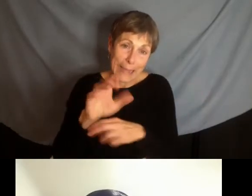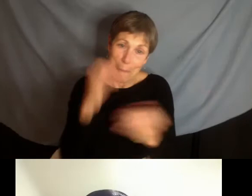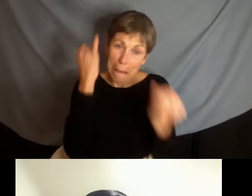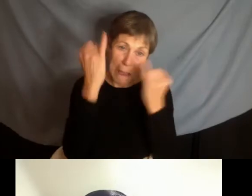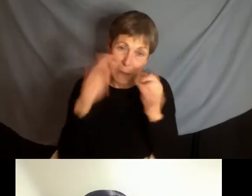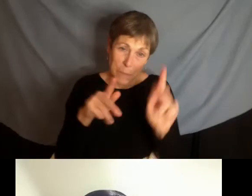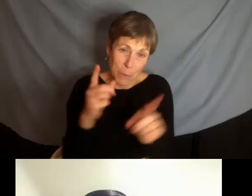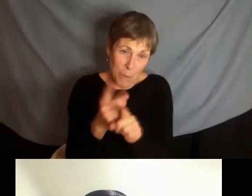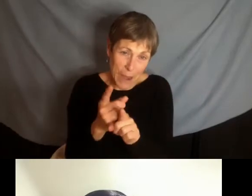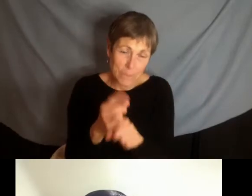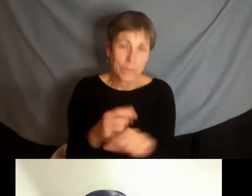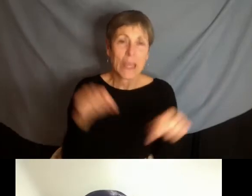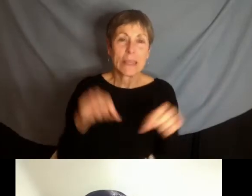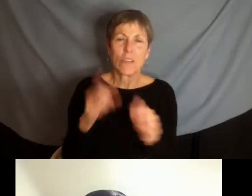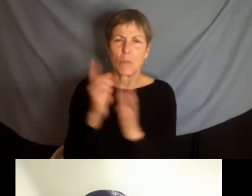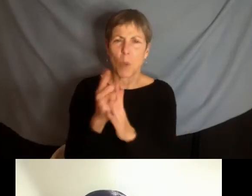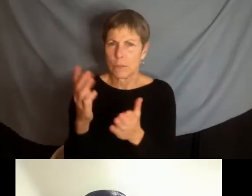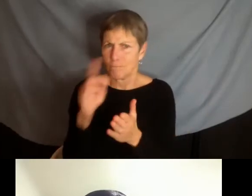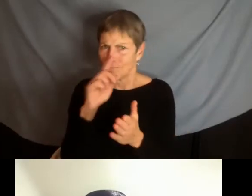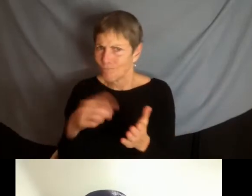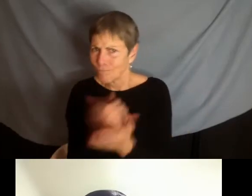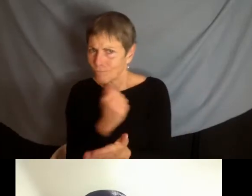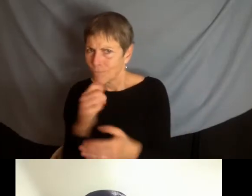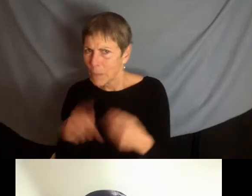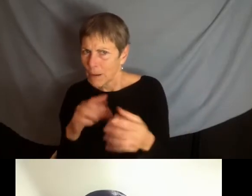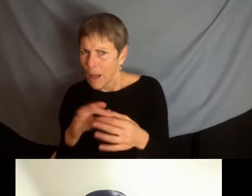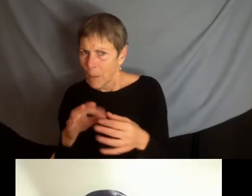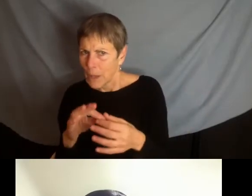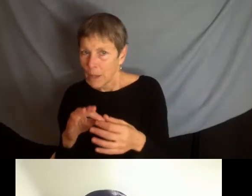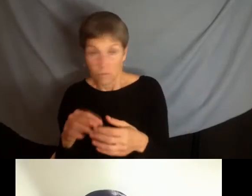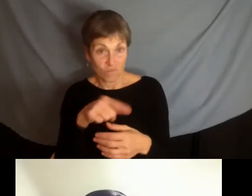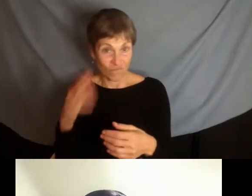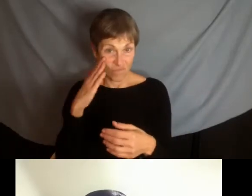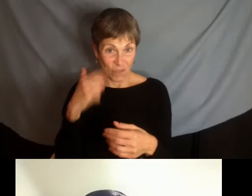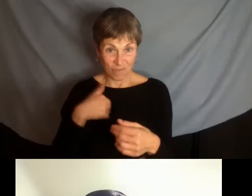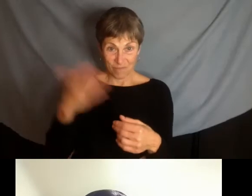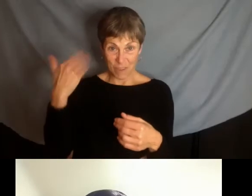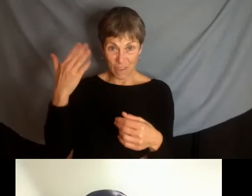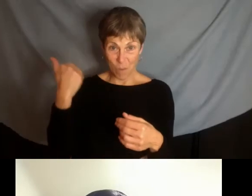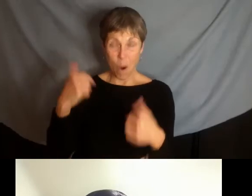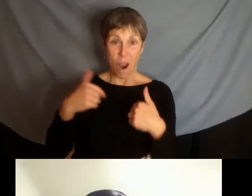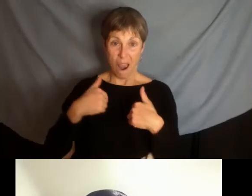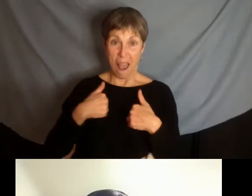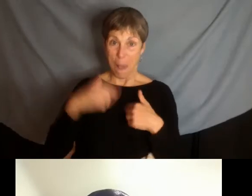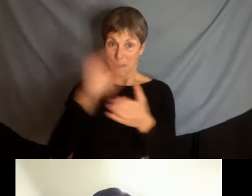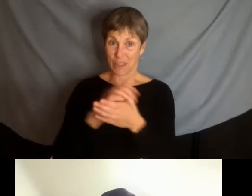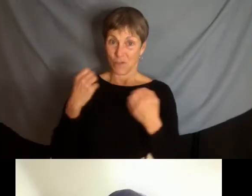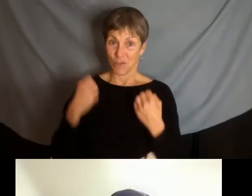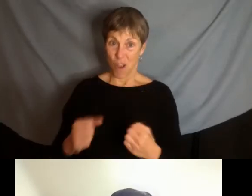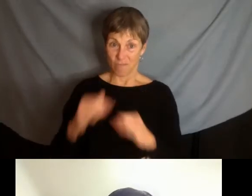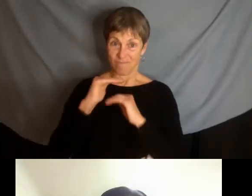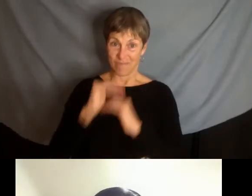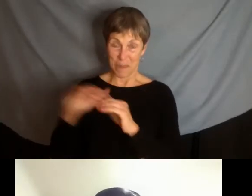Y creo que quiero tomar este momento para comentar. No sé si hay alguien está consciente de que yo estaba